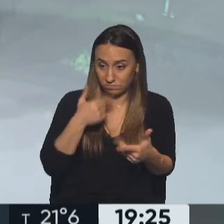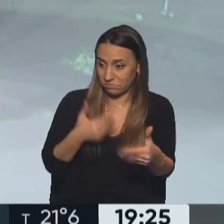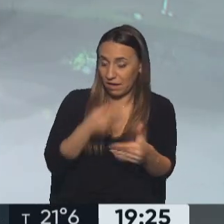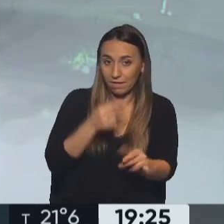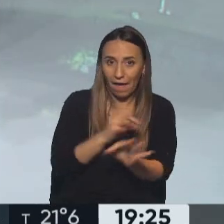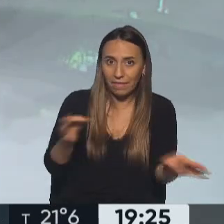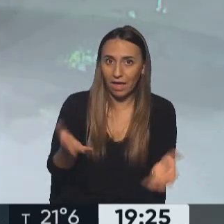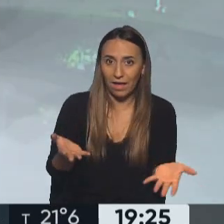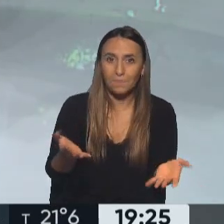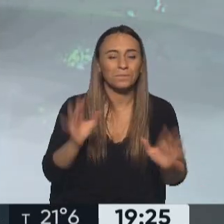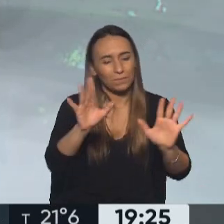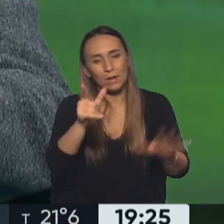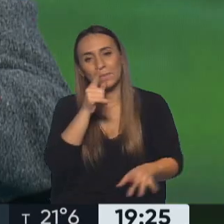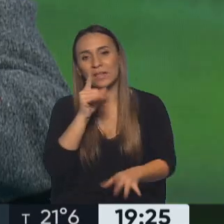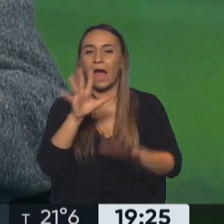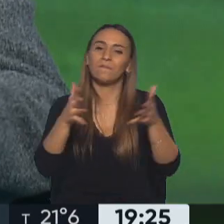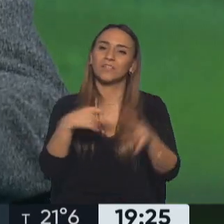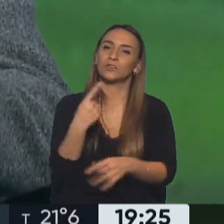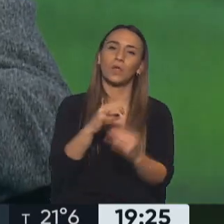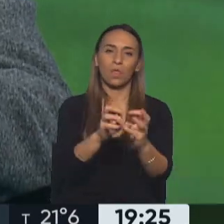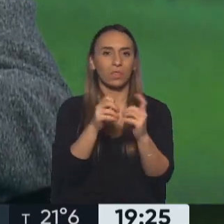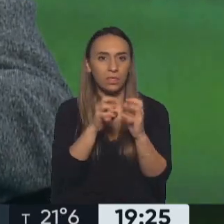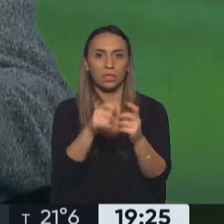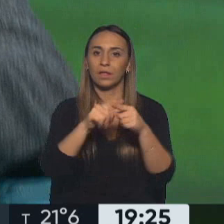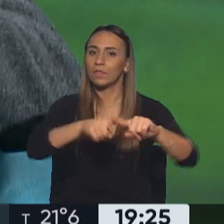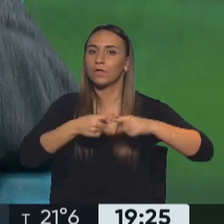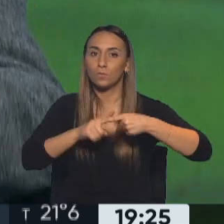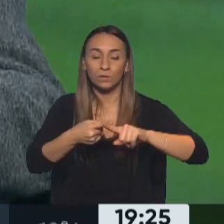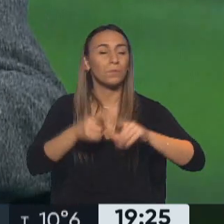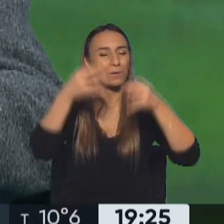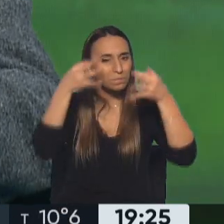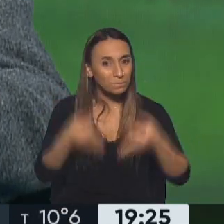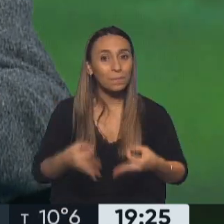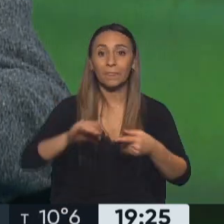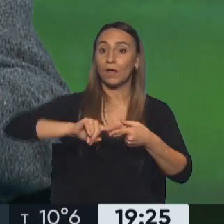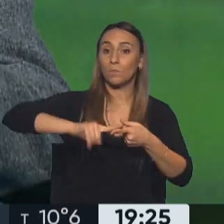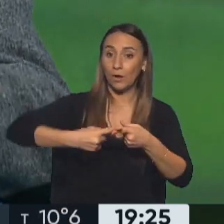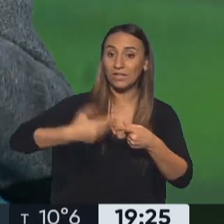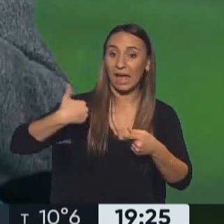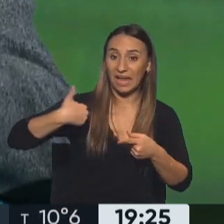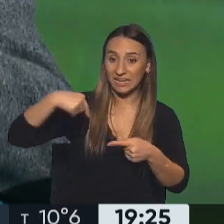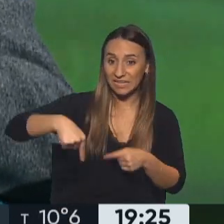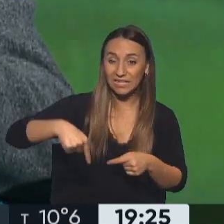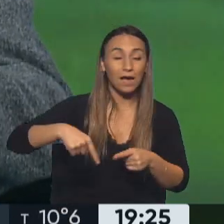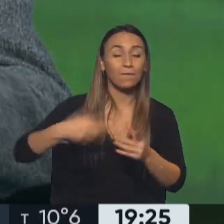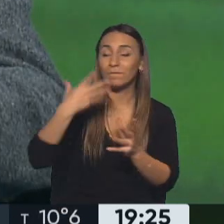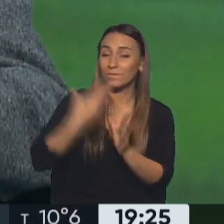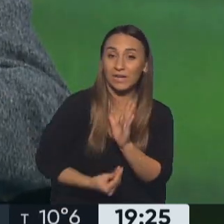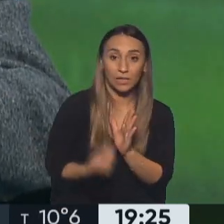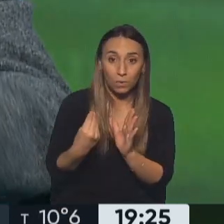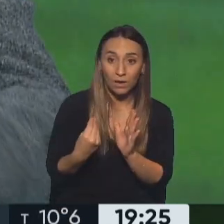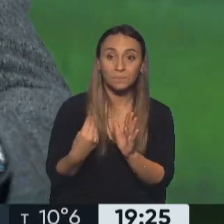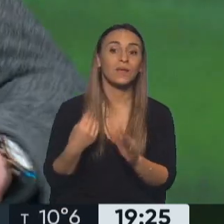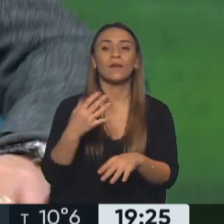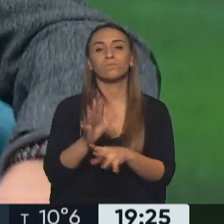gloria porque acá parece que estamos a veces discutimos y discutimos el gran error de la política argentina hoy a veces yo creo que es discutir fuera del